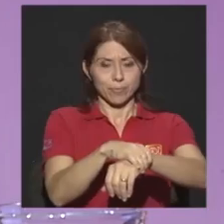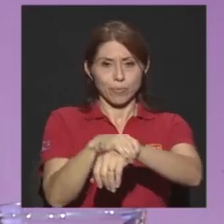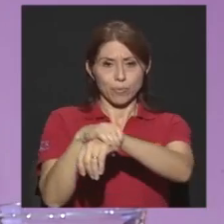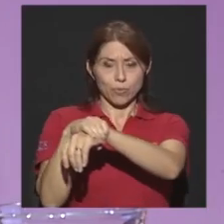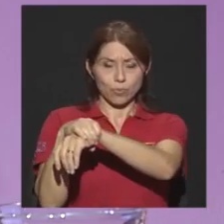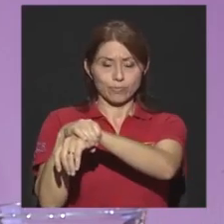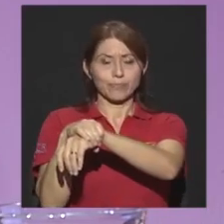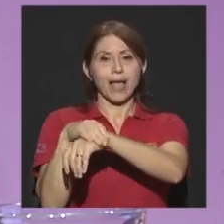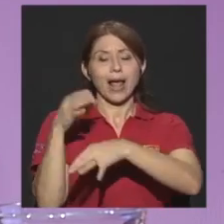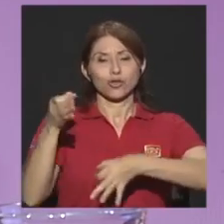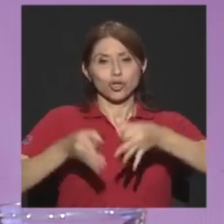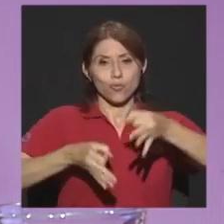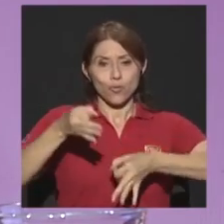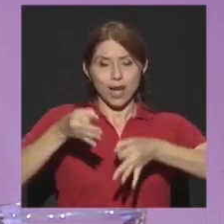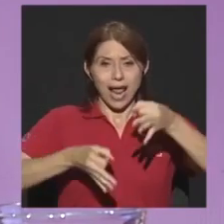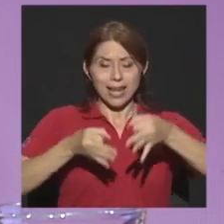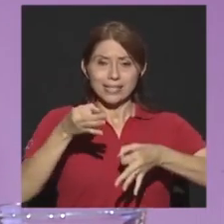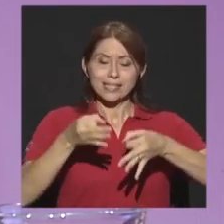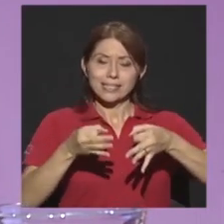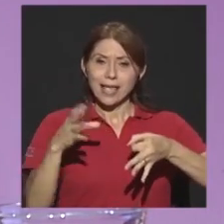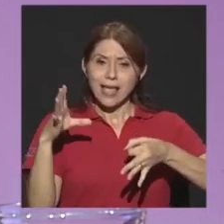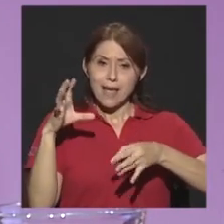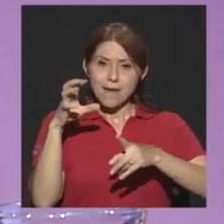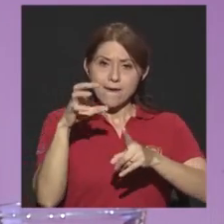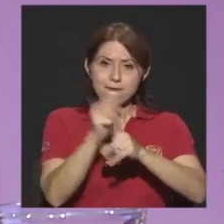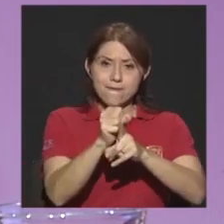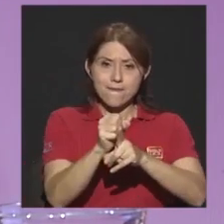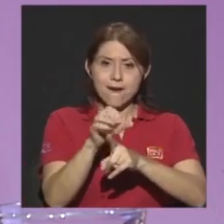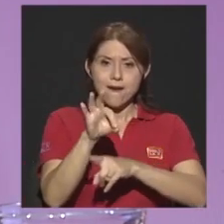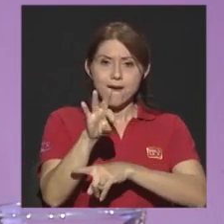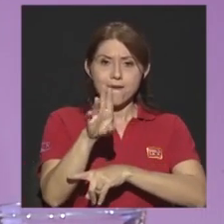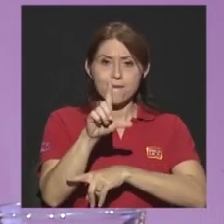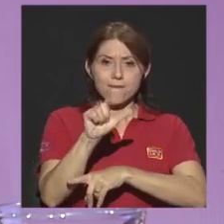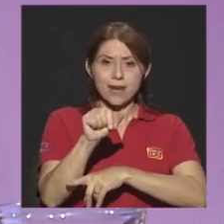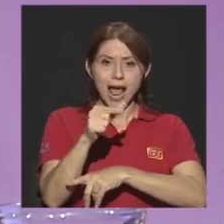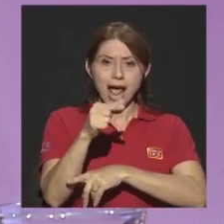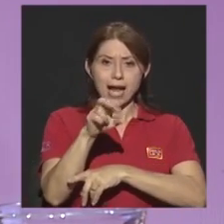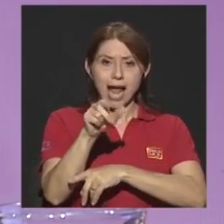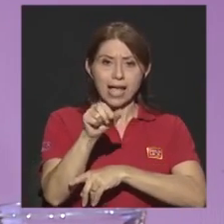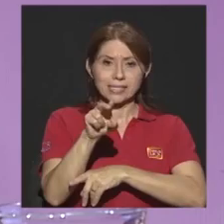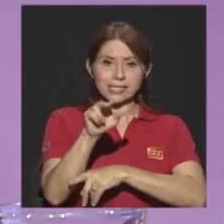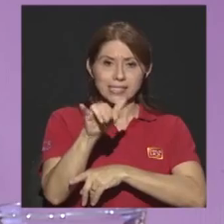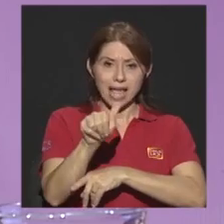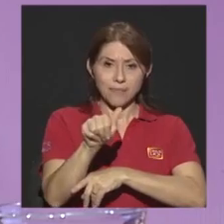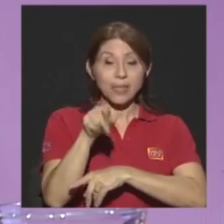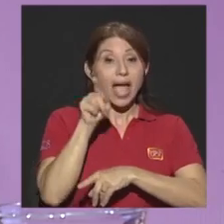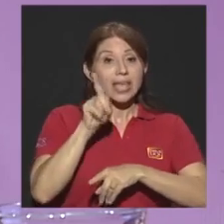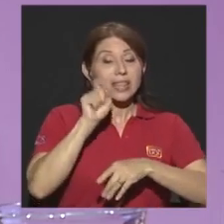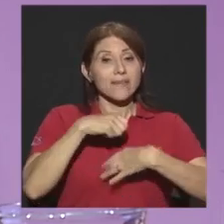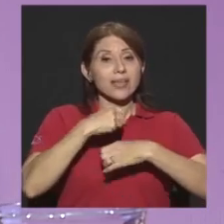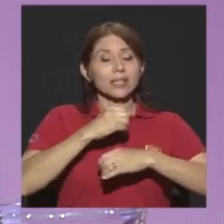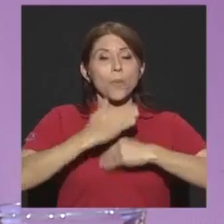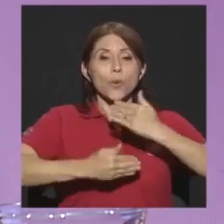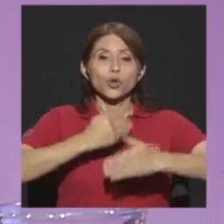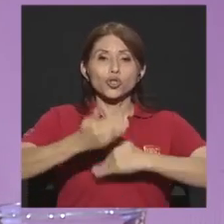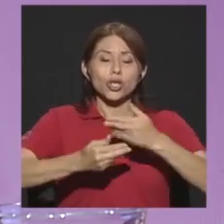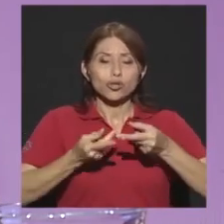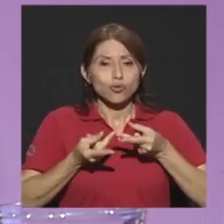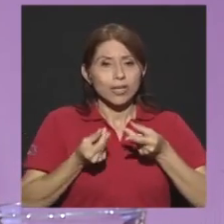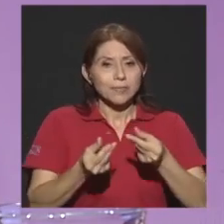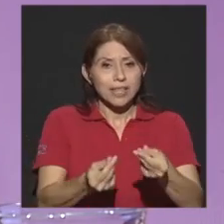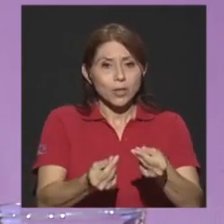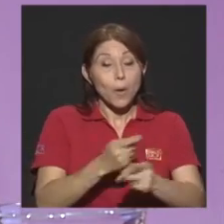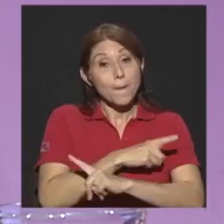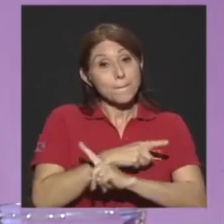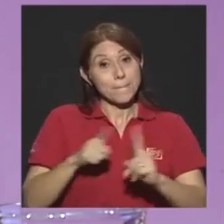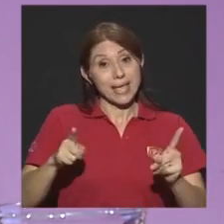los tribunales de flagrancia en donde se le debe seguir un proceso expedito. Sin embargo, a solicitud de la defensa